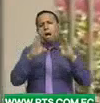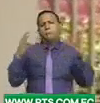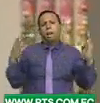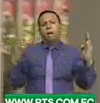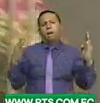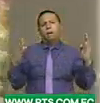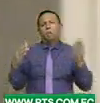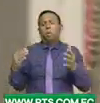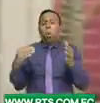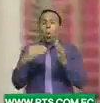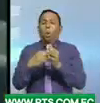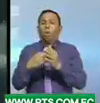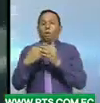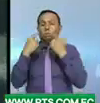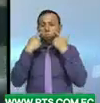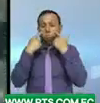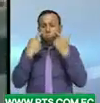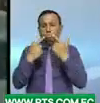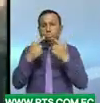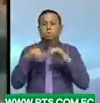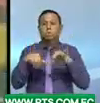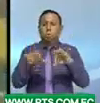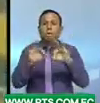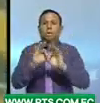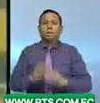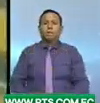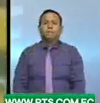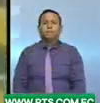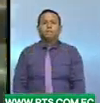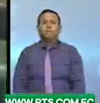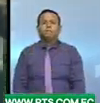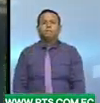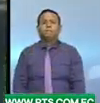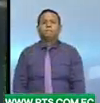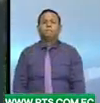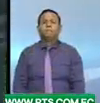redoblará la seguridad. Informó Jorge Salazar.